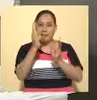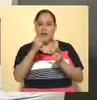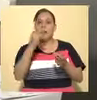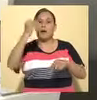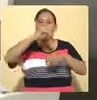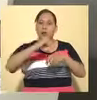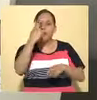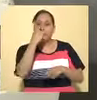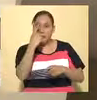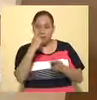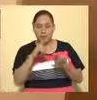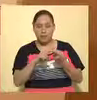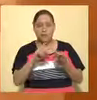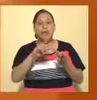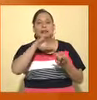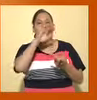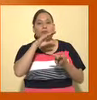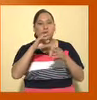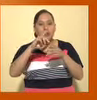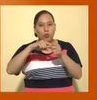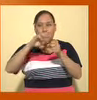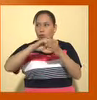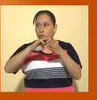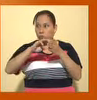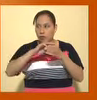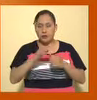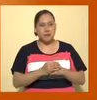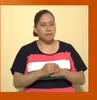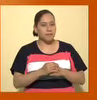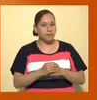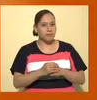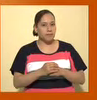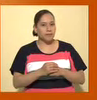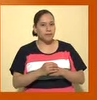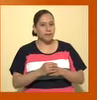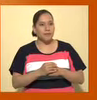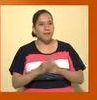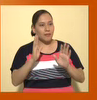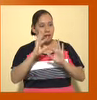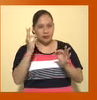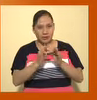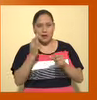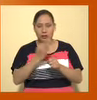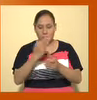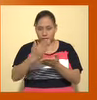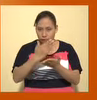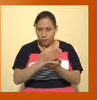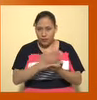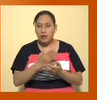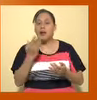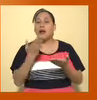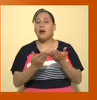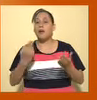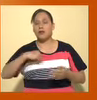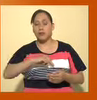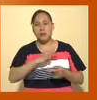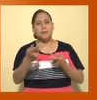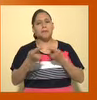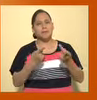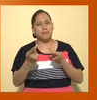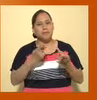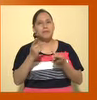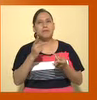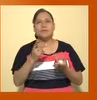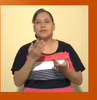ajo. Ajo. Okay. Cebollita morada. Uf, ya me emocioné. Que okay, ya la tenemos picadita. Algo, ahora sí vamos a preparar, sí, realmente